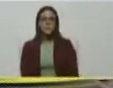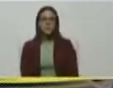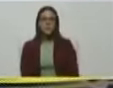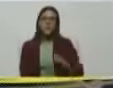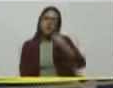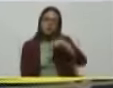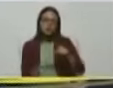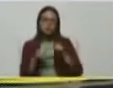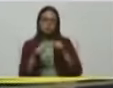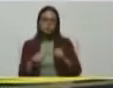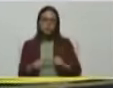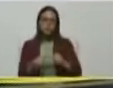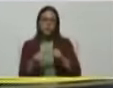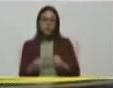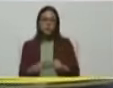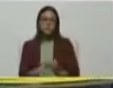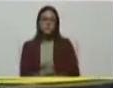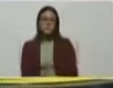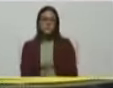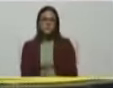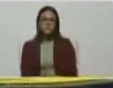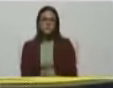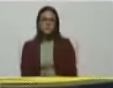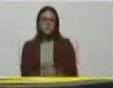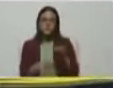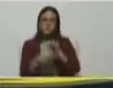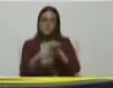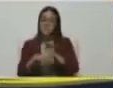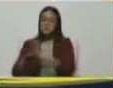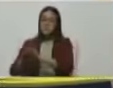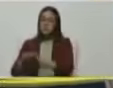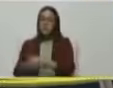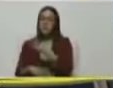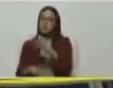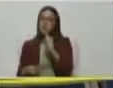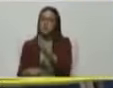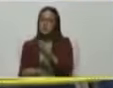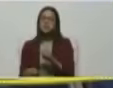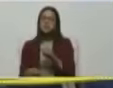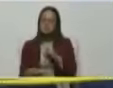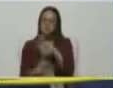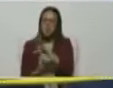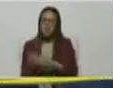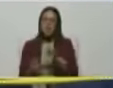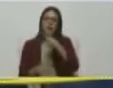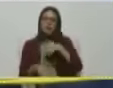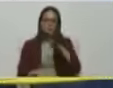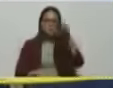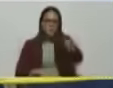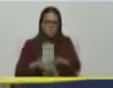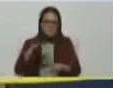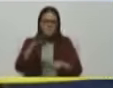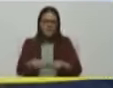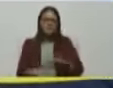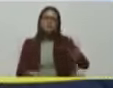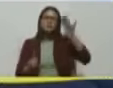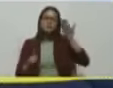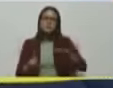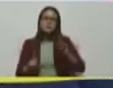Seguimos dando, ministro Stuart, como dice usted, pasos monumentales